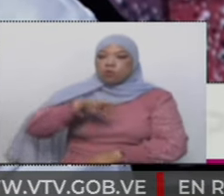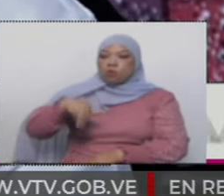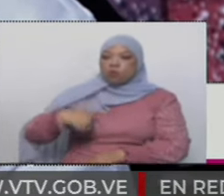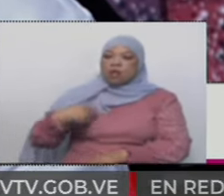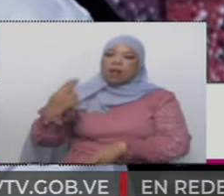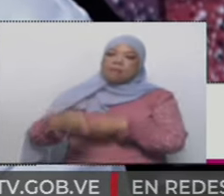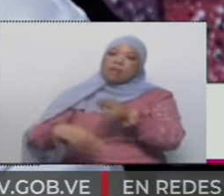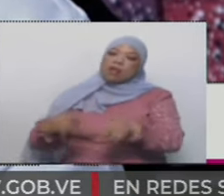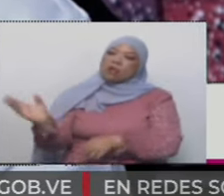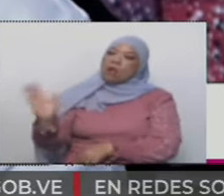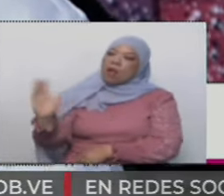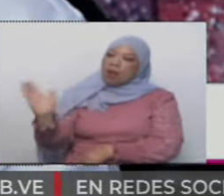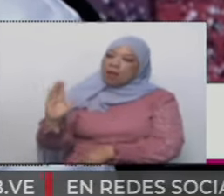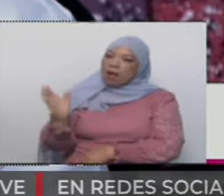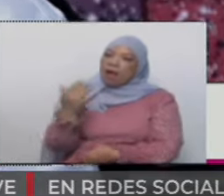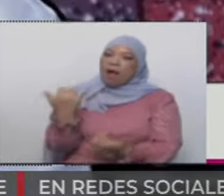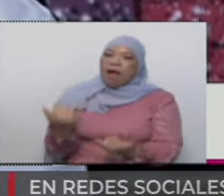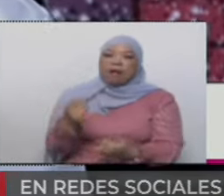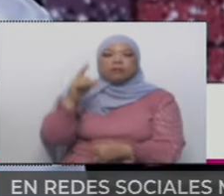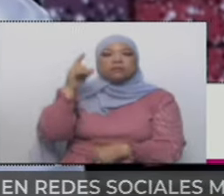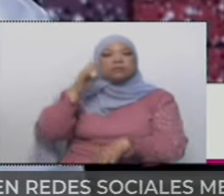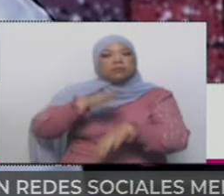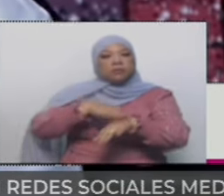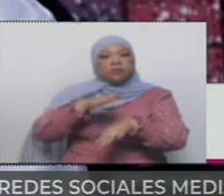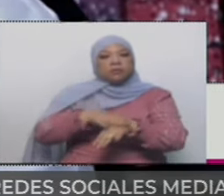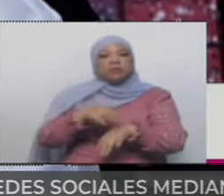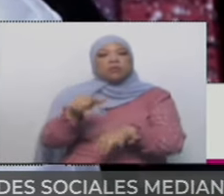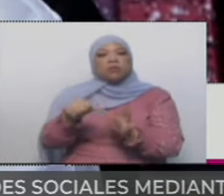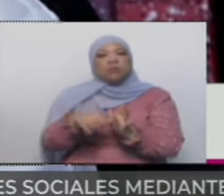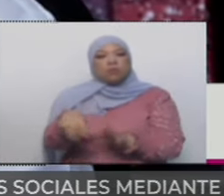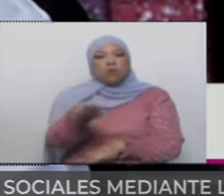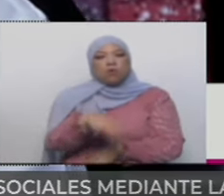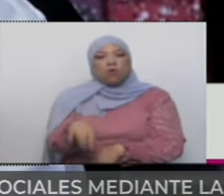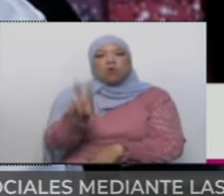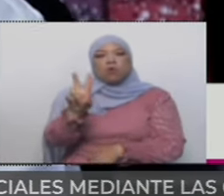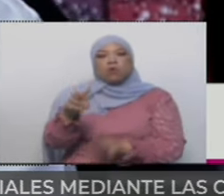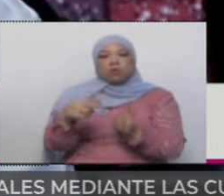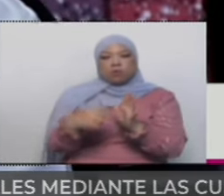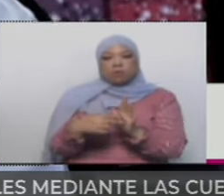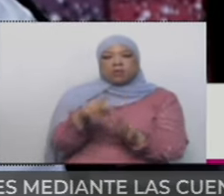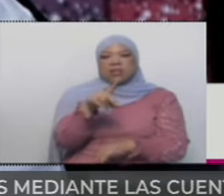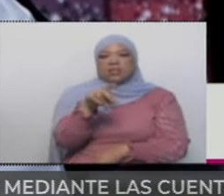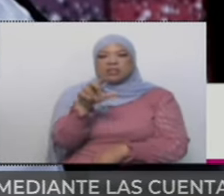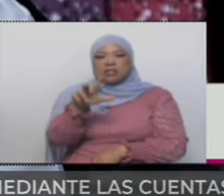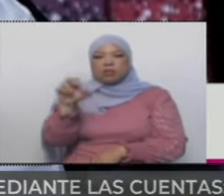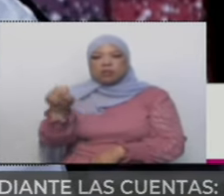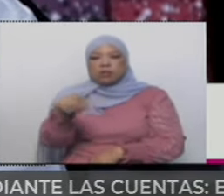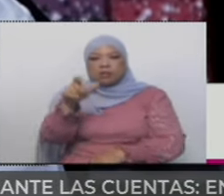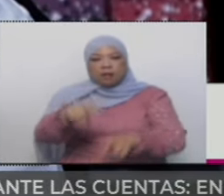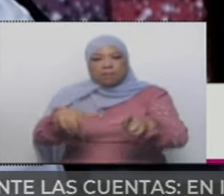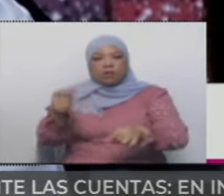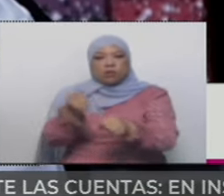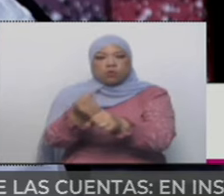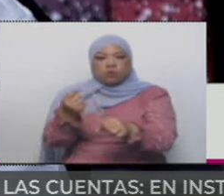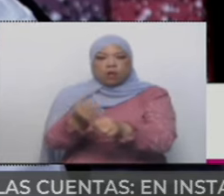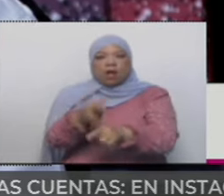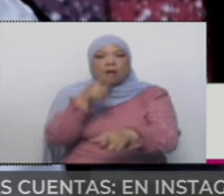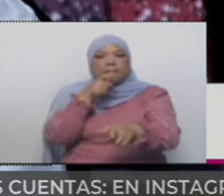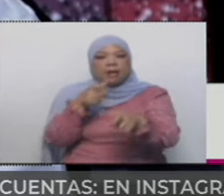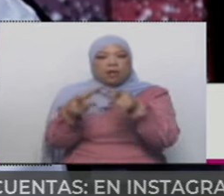de Caracas. Ya hoy me reportan donde hay más de 2.113 trabajadores que en la